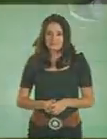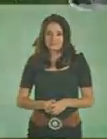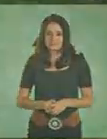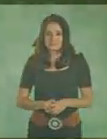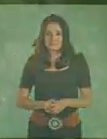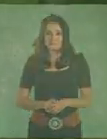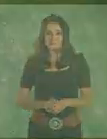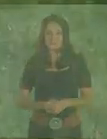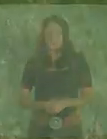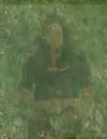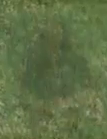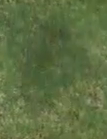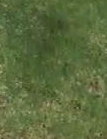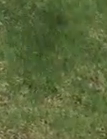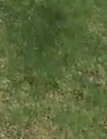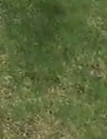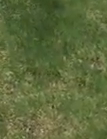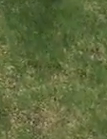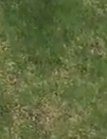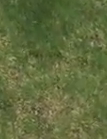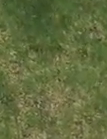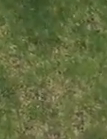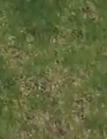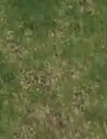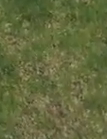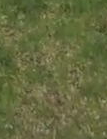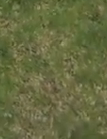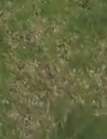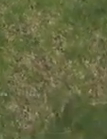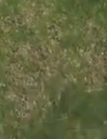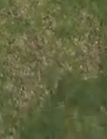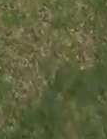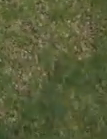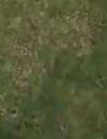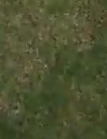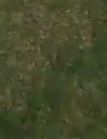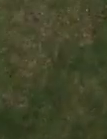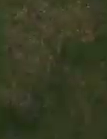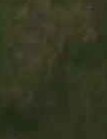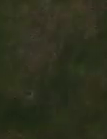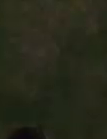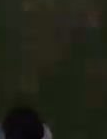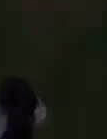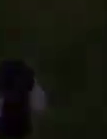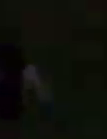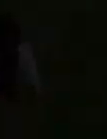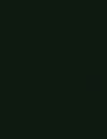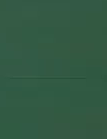Ustedes, de aquel lado, estoy perfecto.